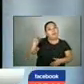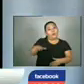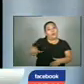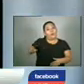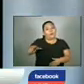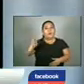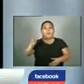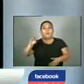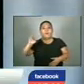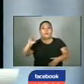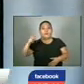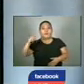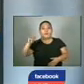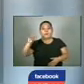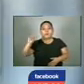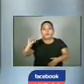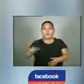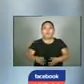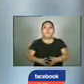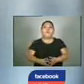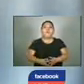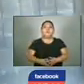de Virginia, ya le contamos.